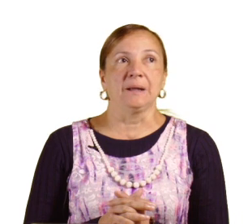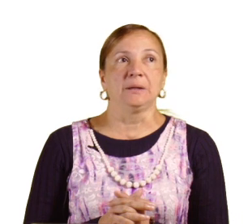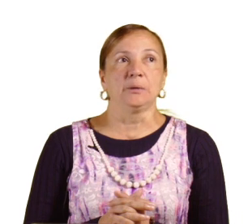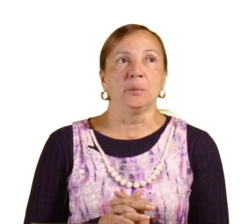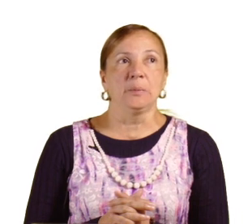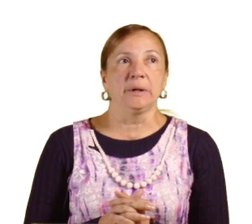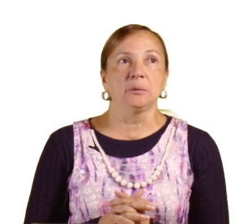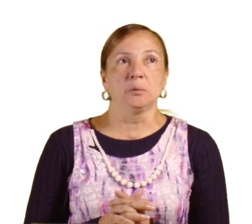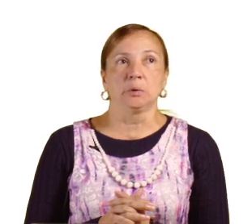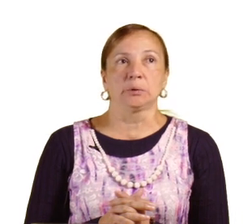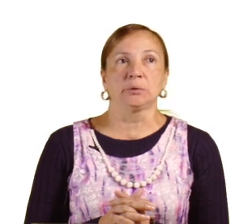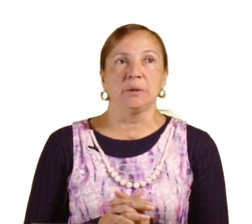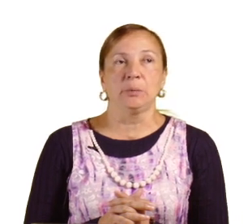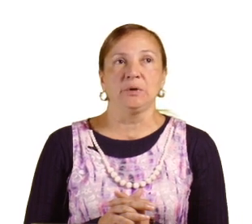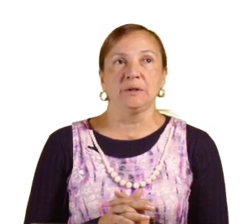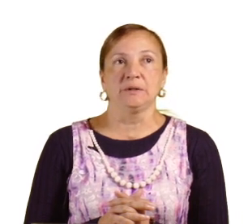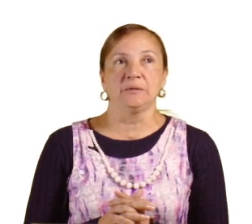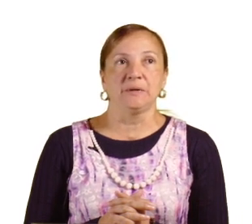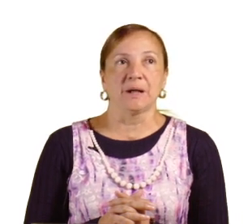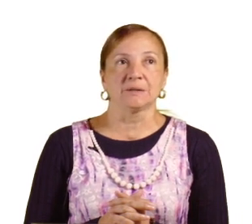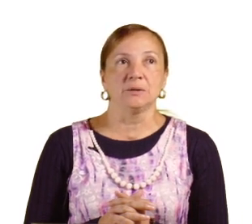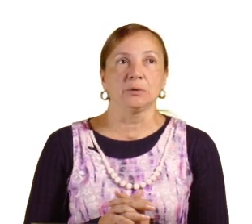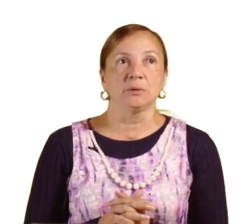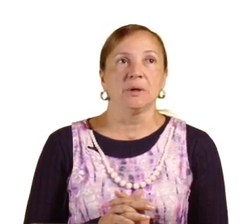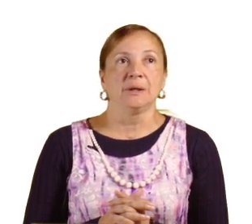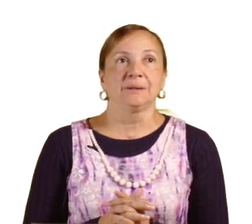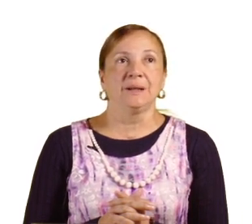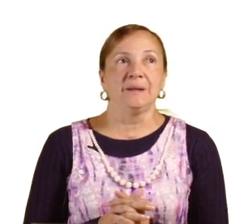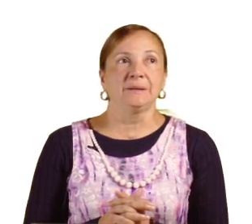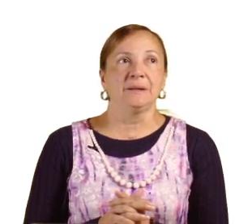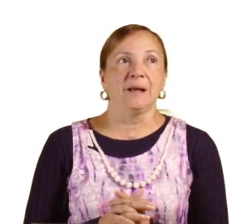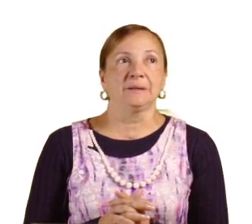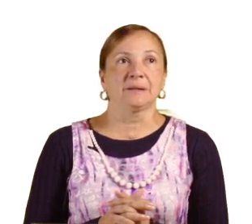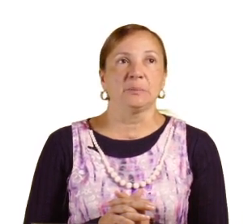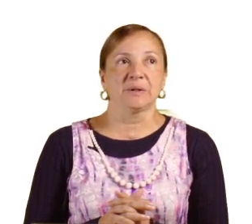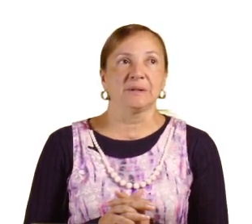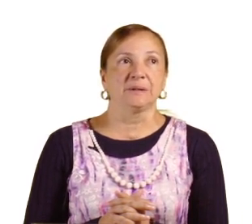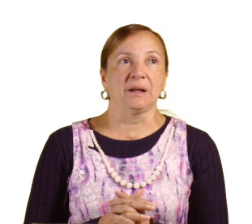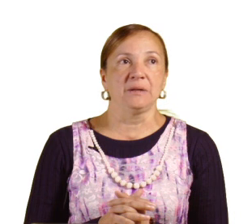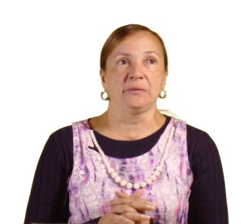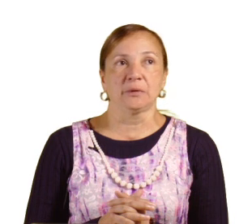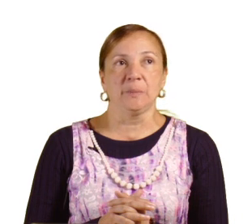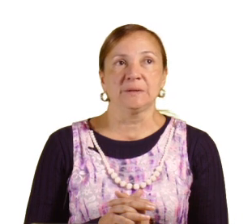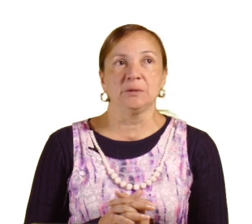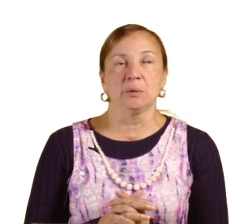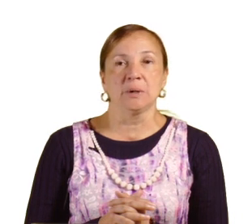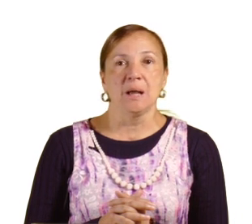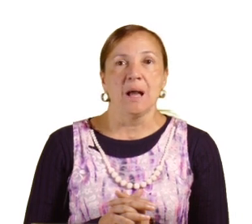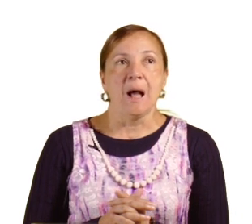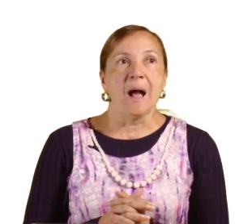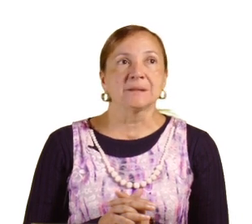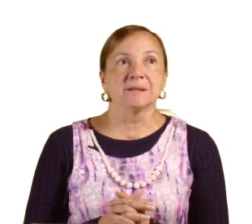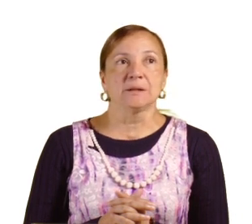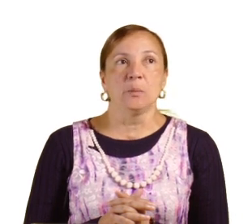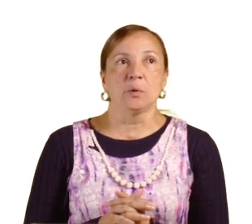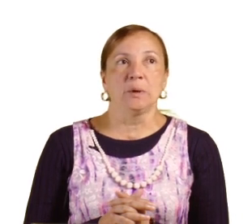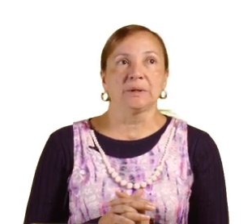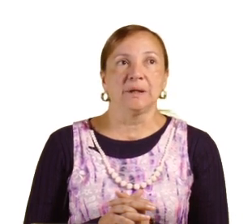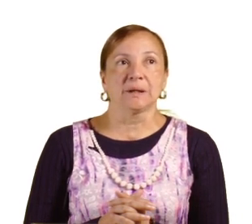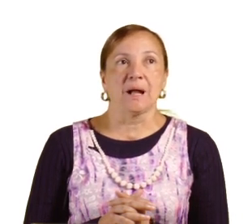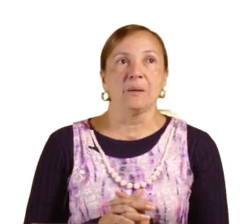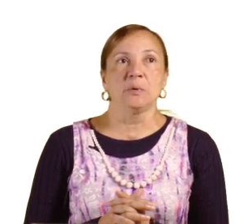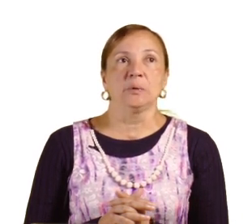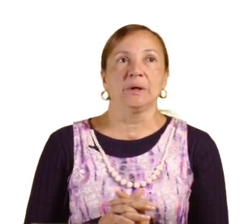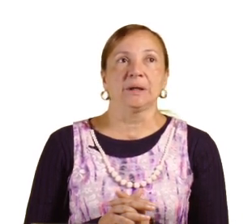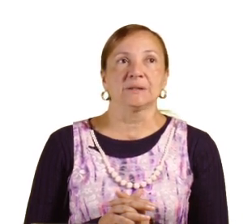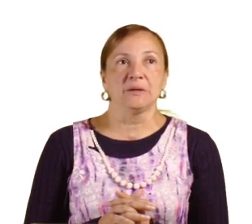a el nombre u otro tipo de identificación de la entidad que presenta la información, así como